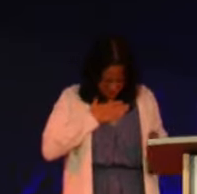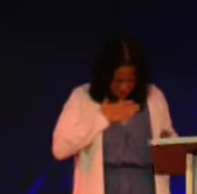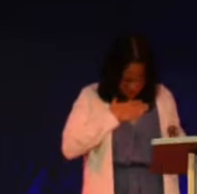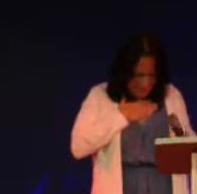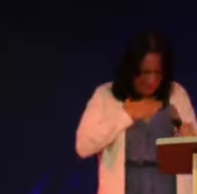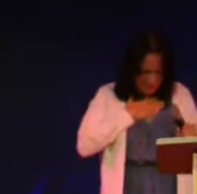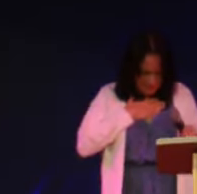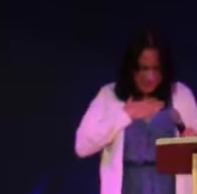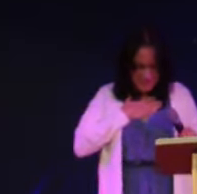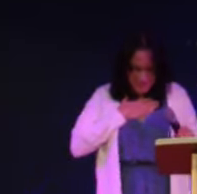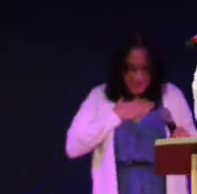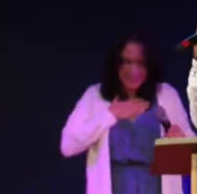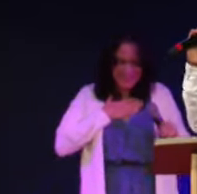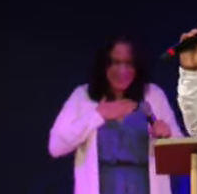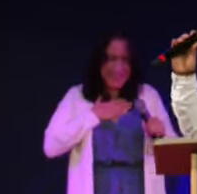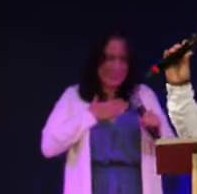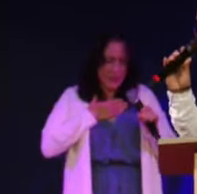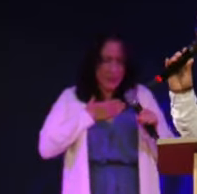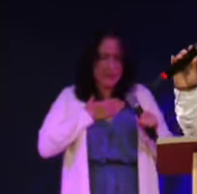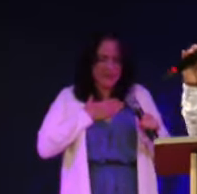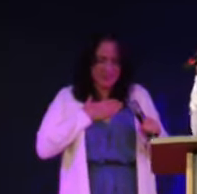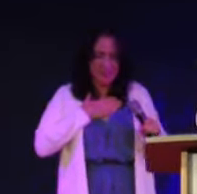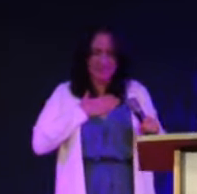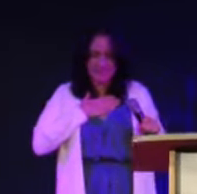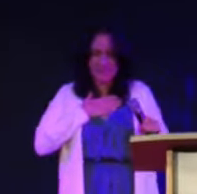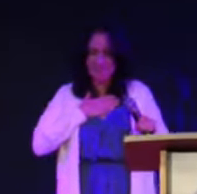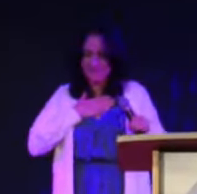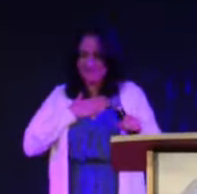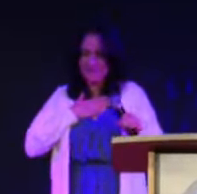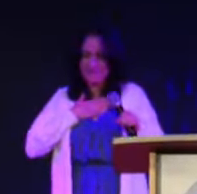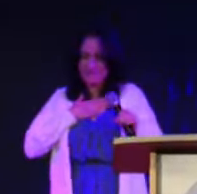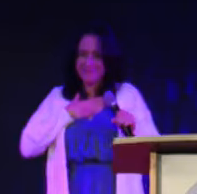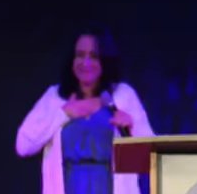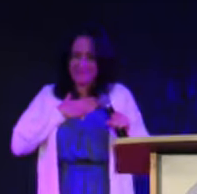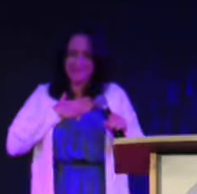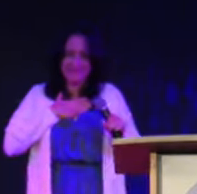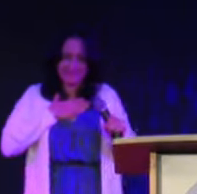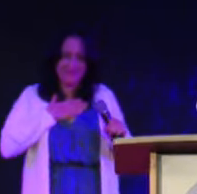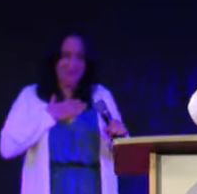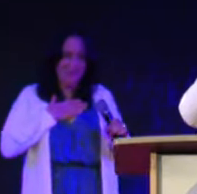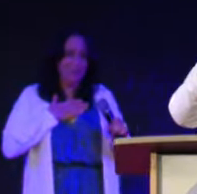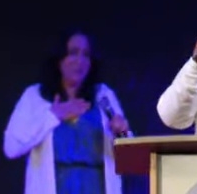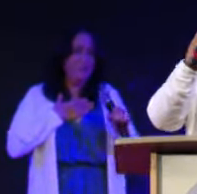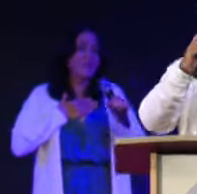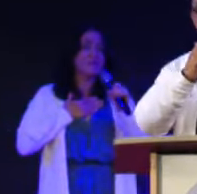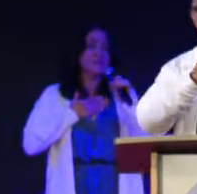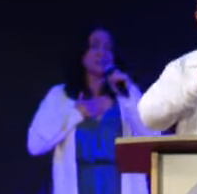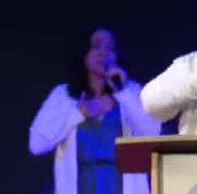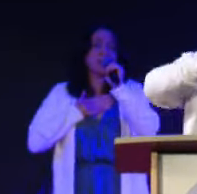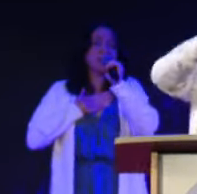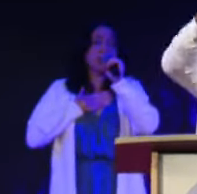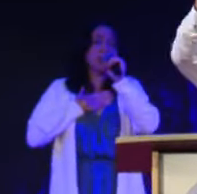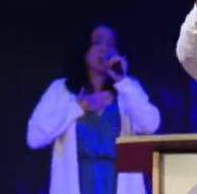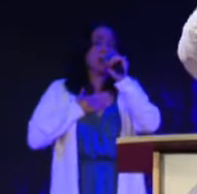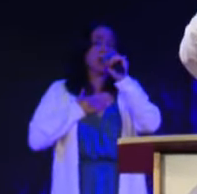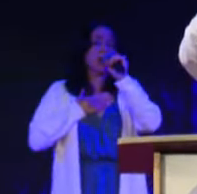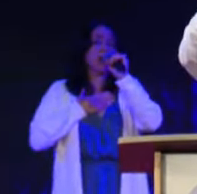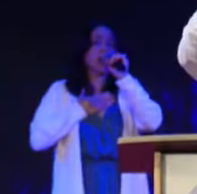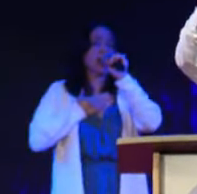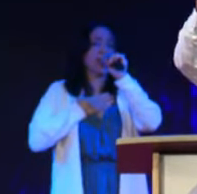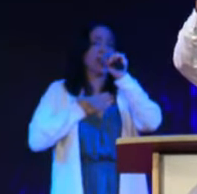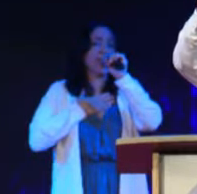Oh. En mi vida ha sido bueno. Dígale conmigo: en mi vida. En